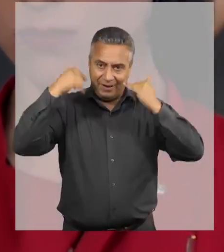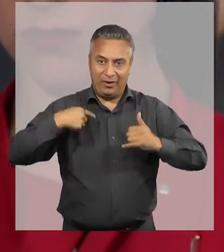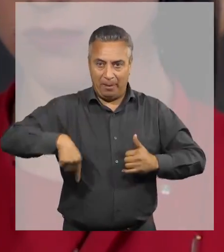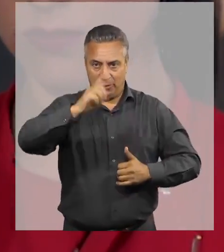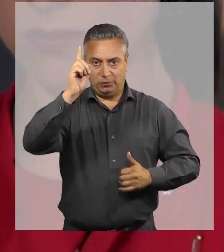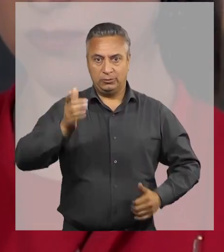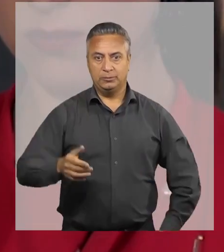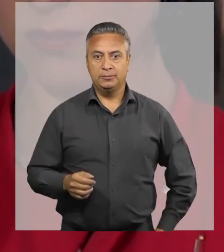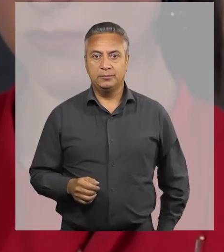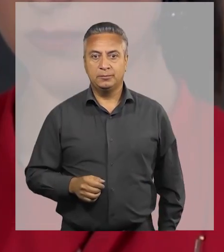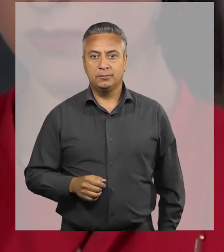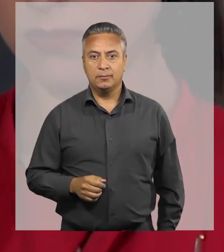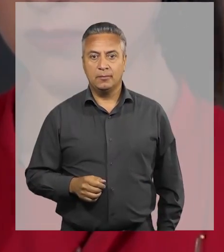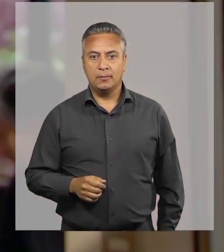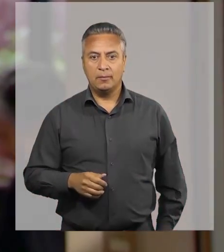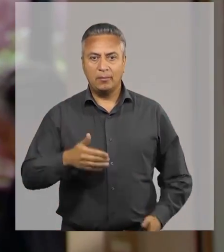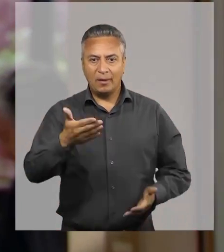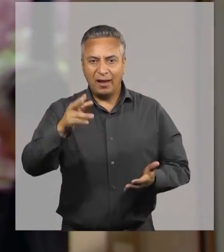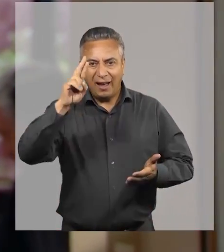para que celebremos, ¿ya?